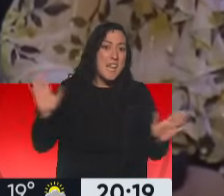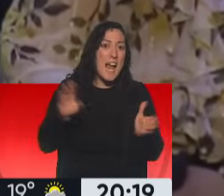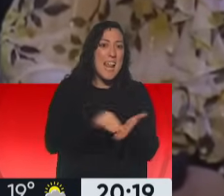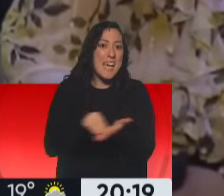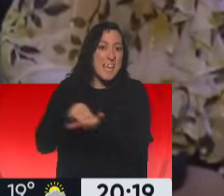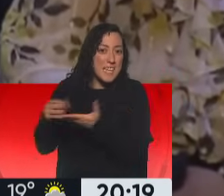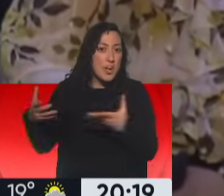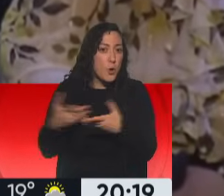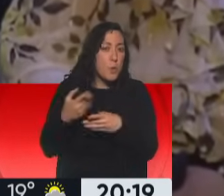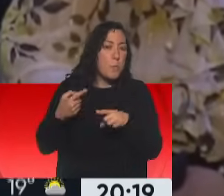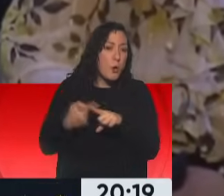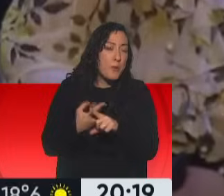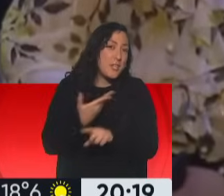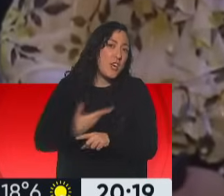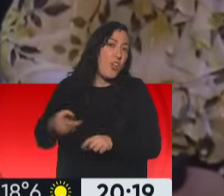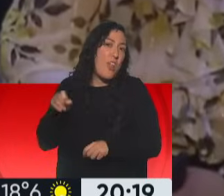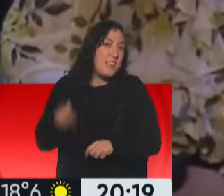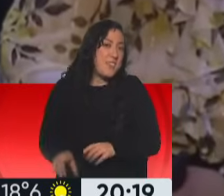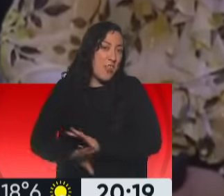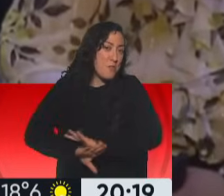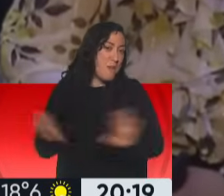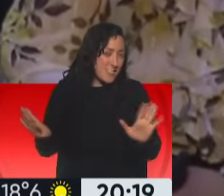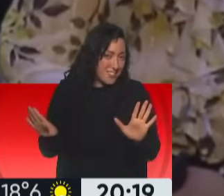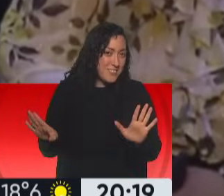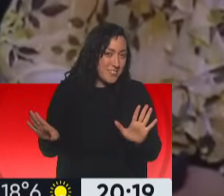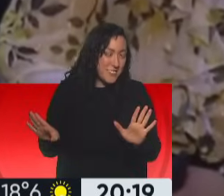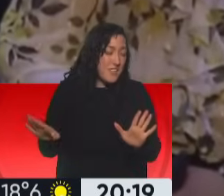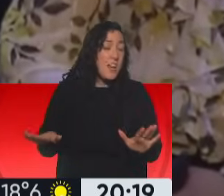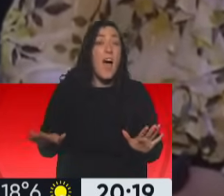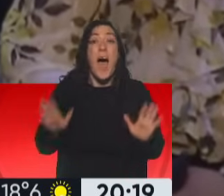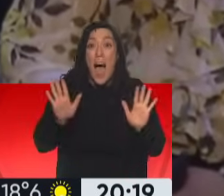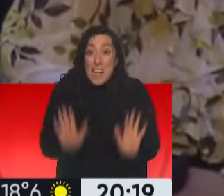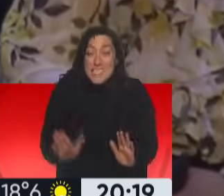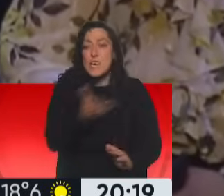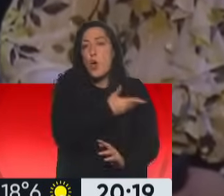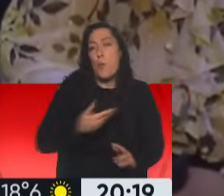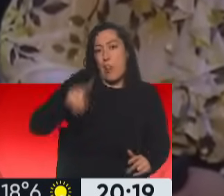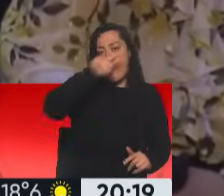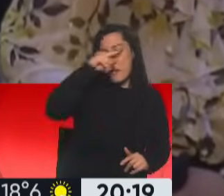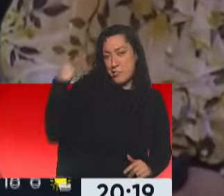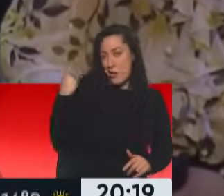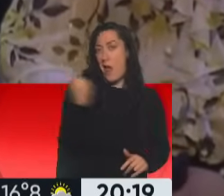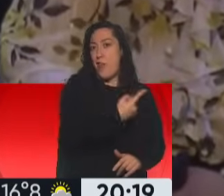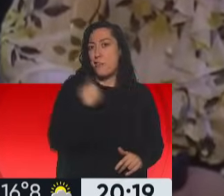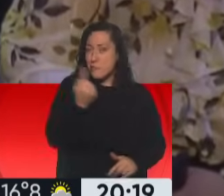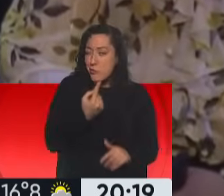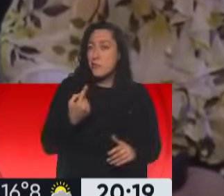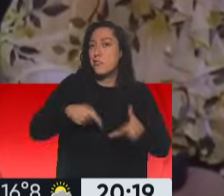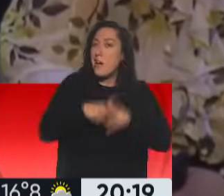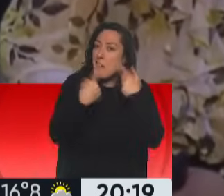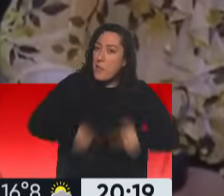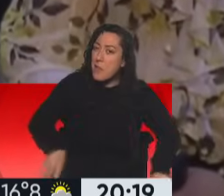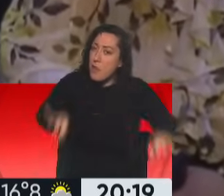legisladores del Partido del Estado. Solo así el Gobierno Nacional podrá contar con las